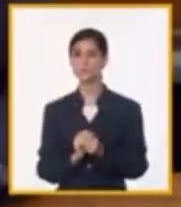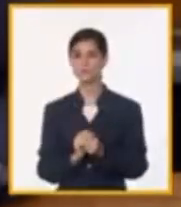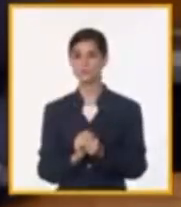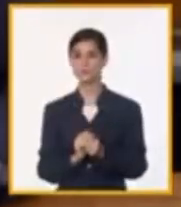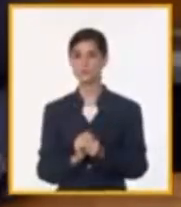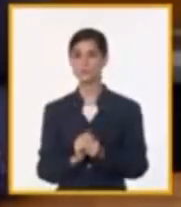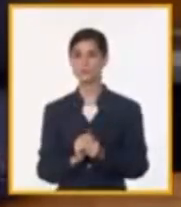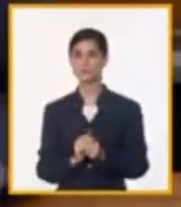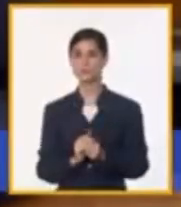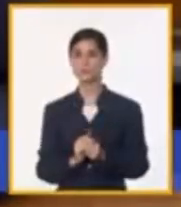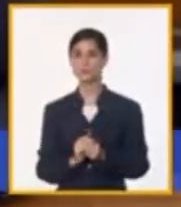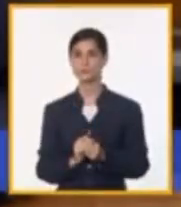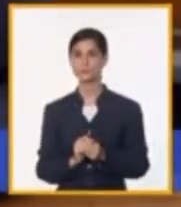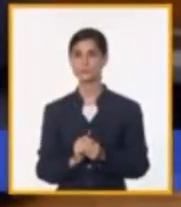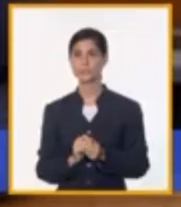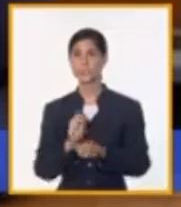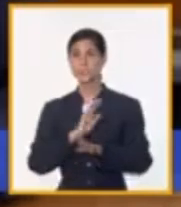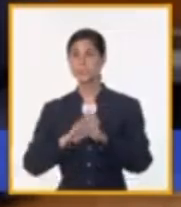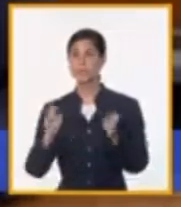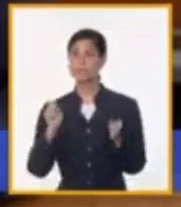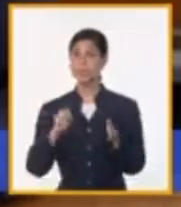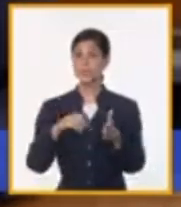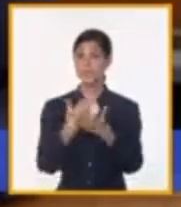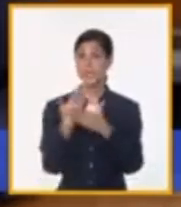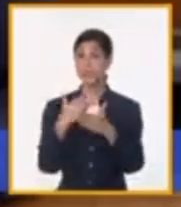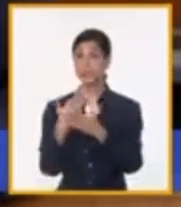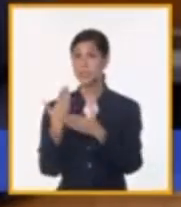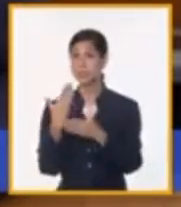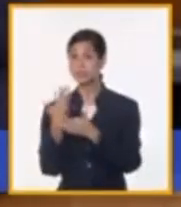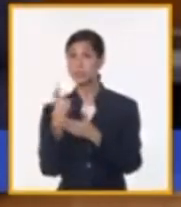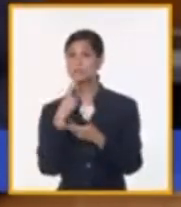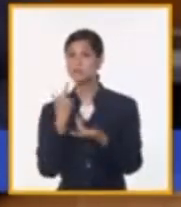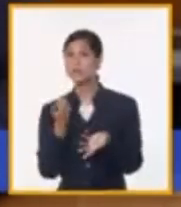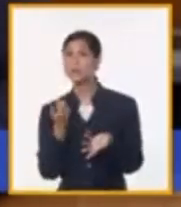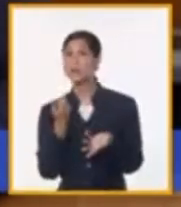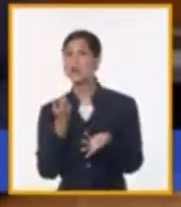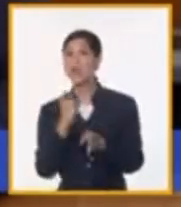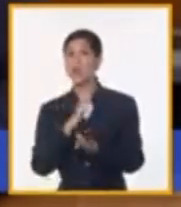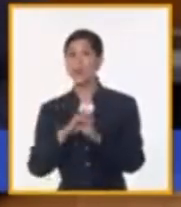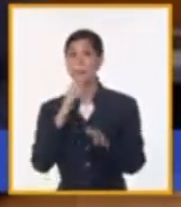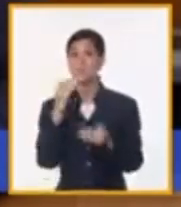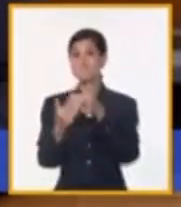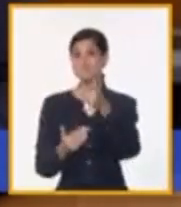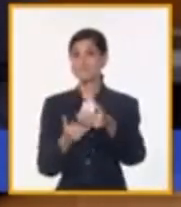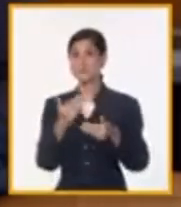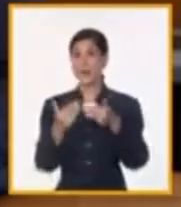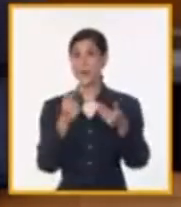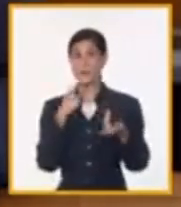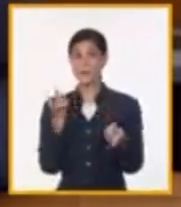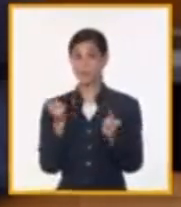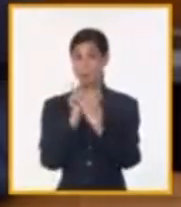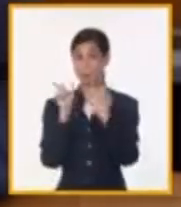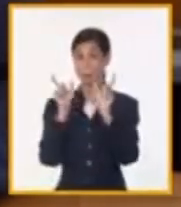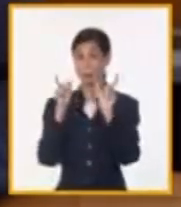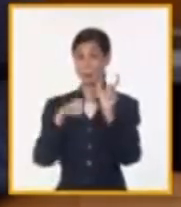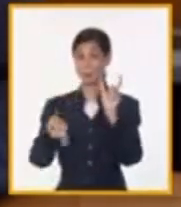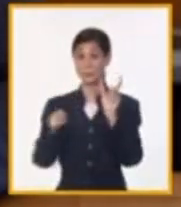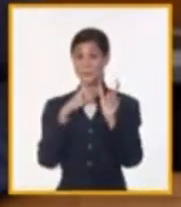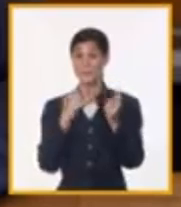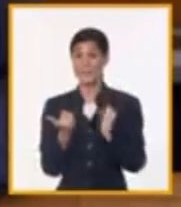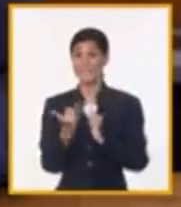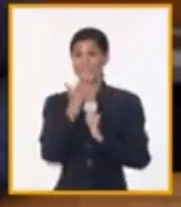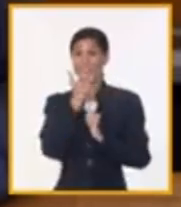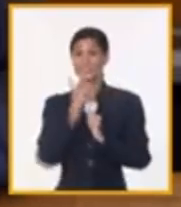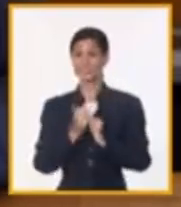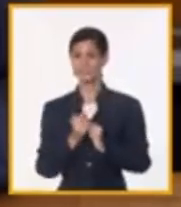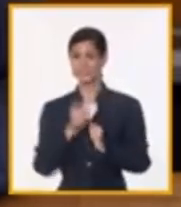élite en los últimos días hemos asestado a hezbolá una serie de golpes que nunca podría haber imaginado si hezbolá no recibió el